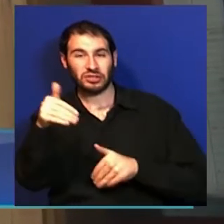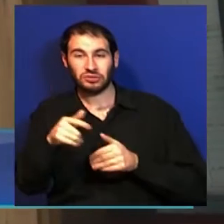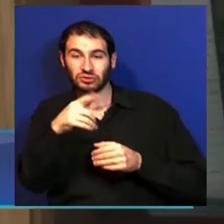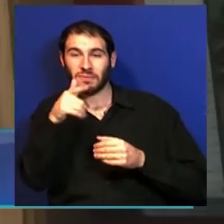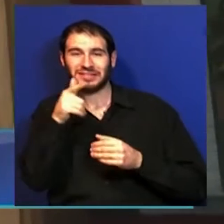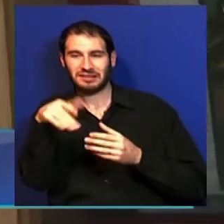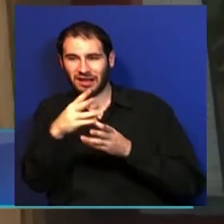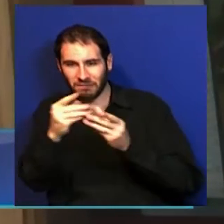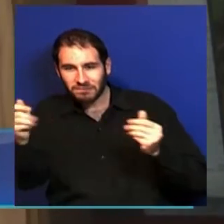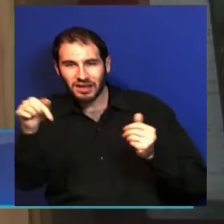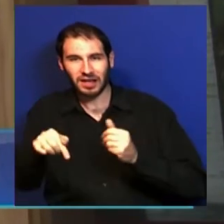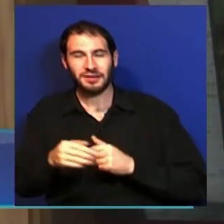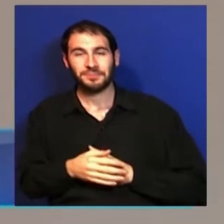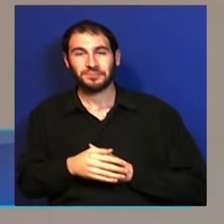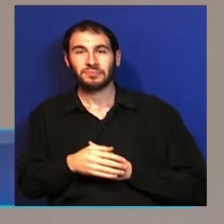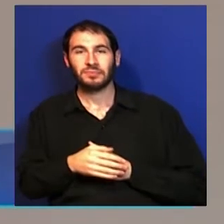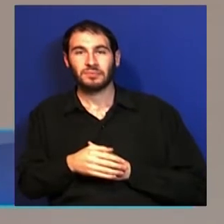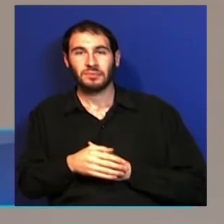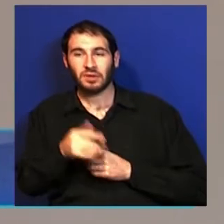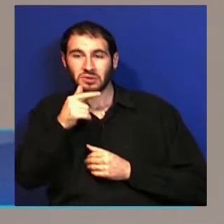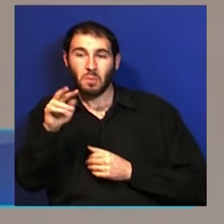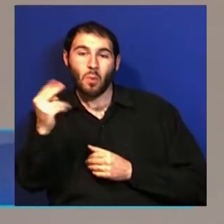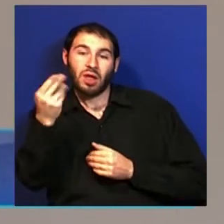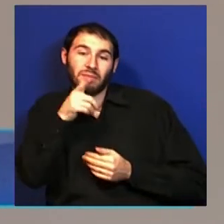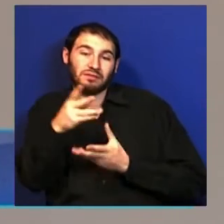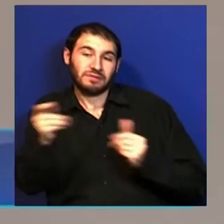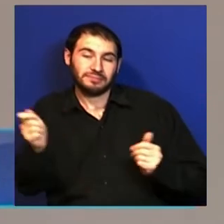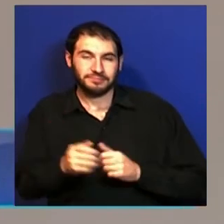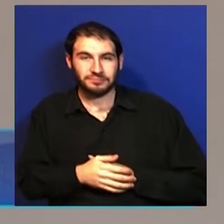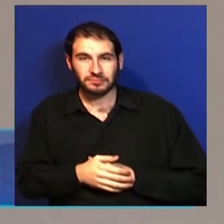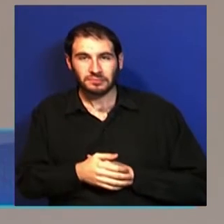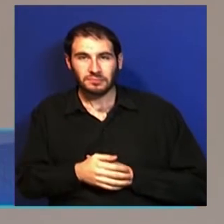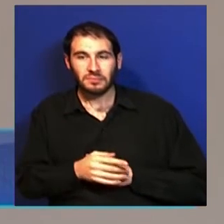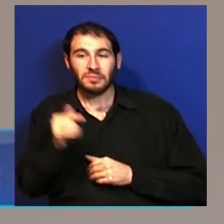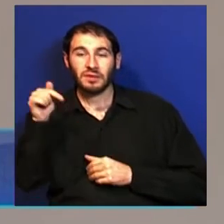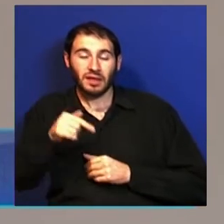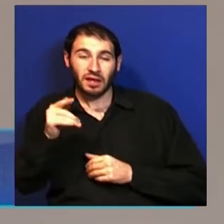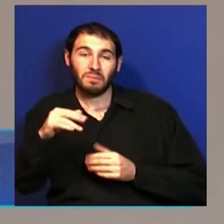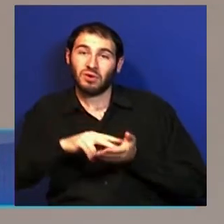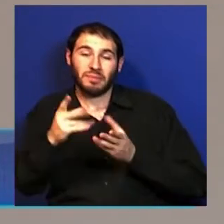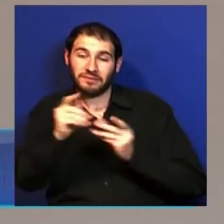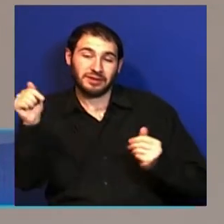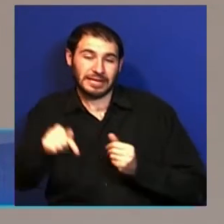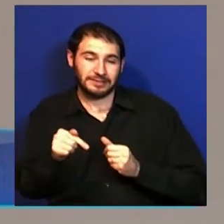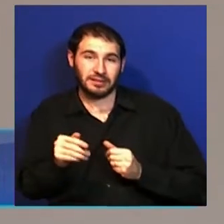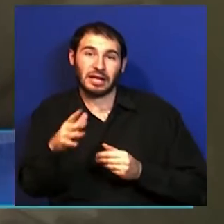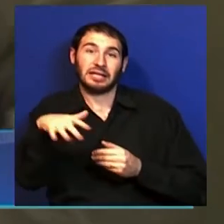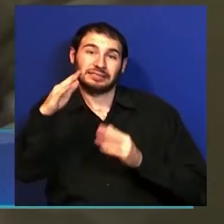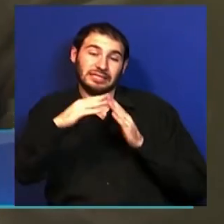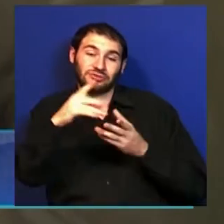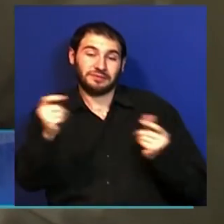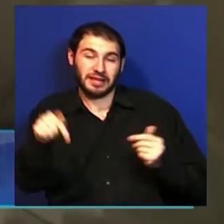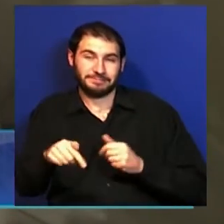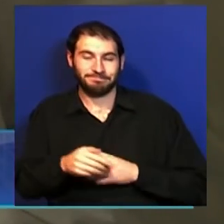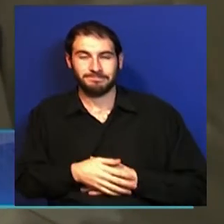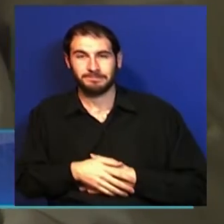en vida. Nos recibimos cuando nos morimos, porque recién se nos terminan los problemas, al menos el de techo.